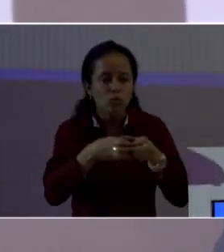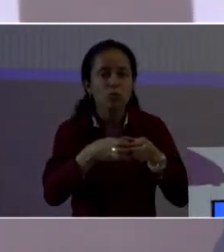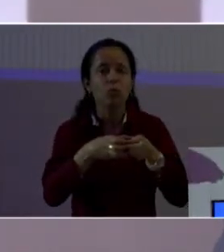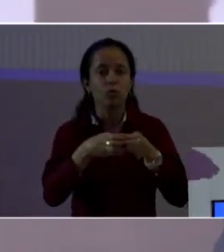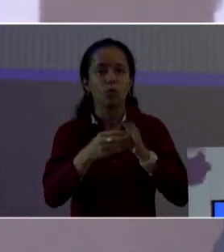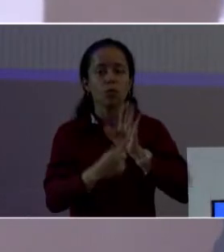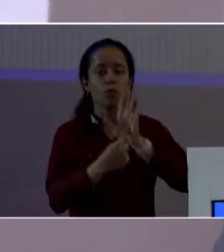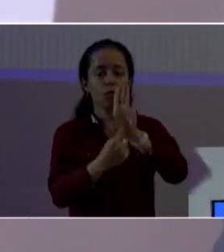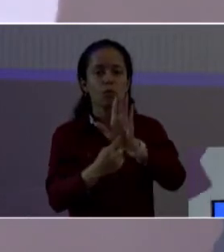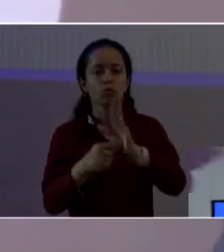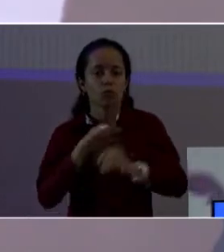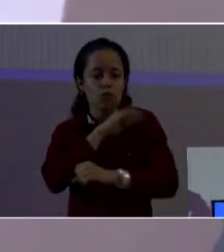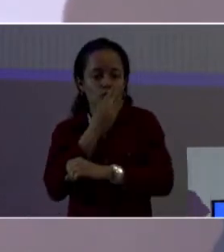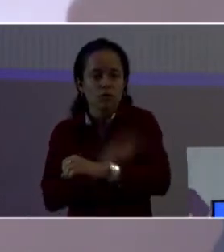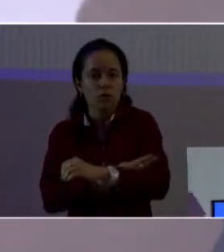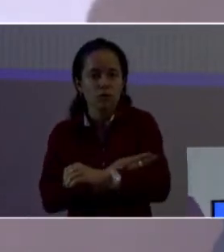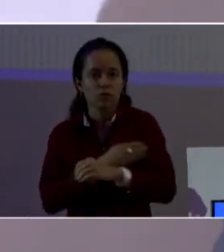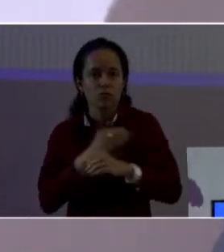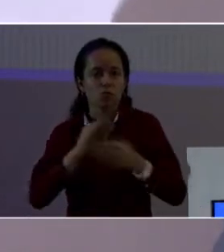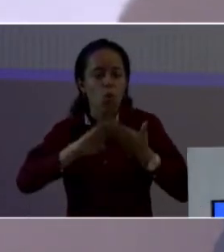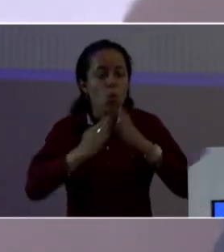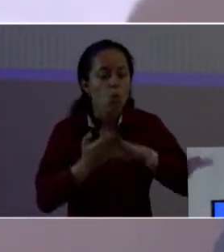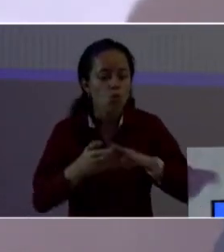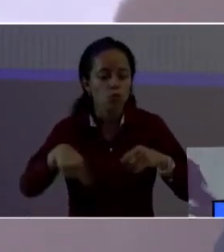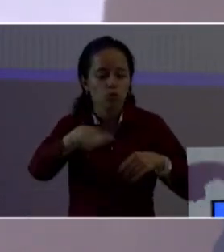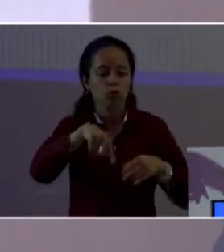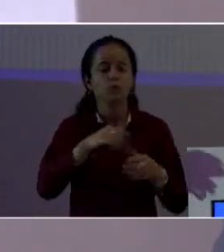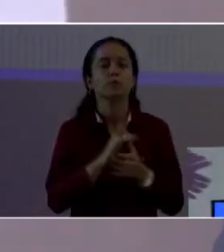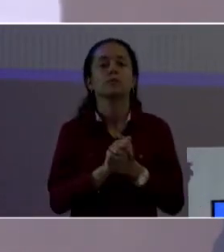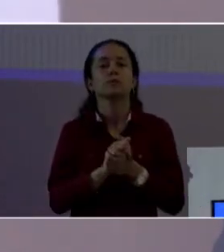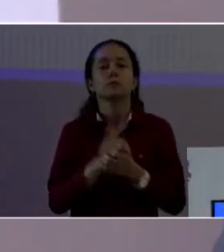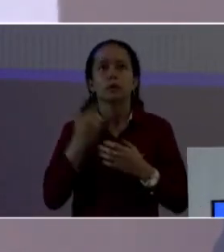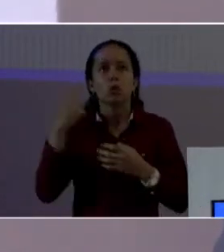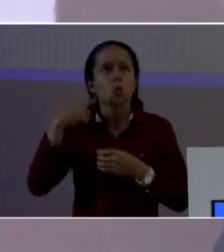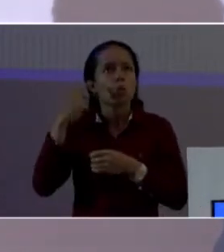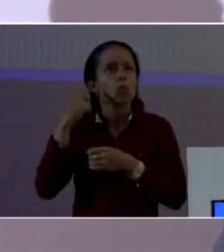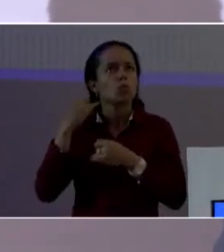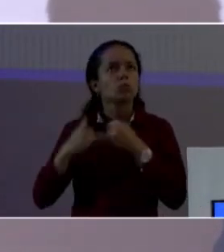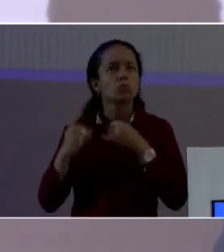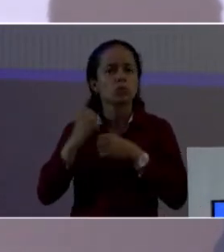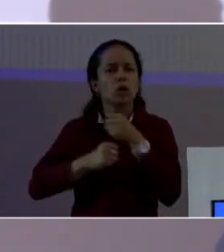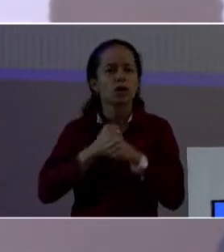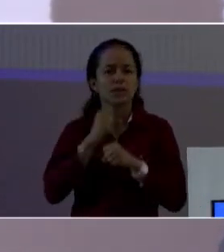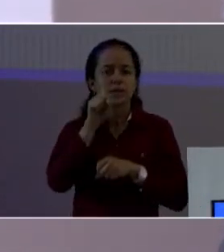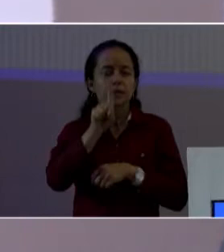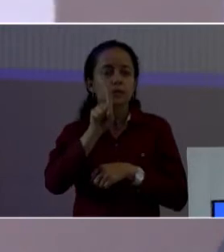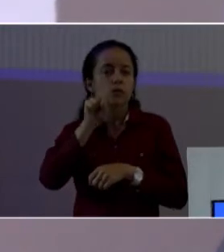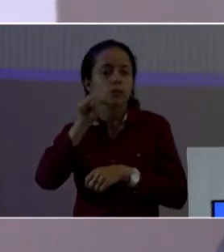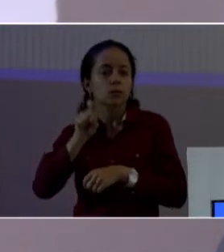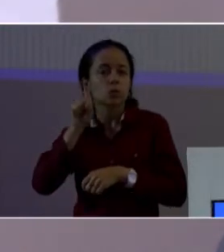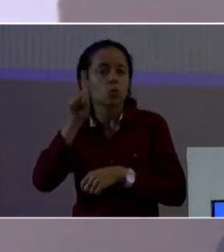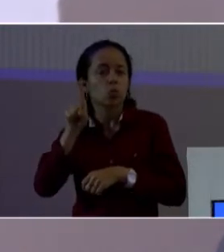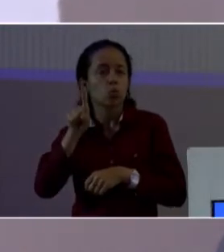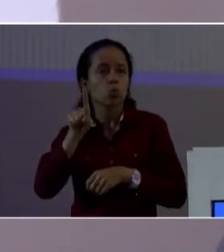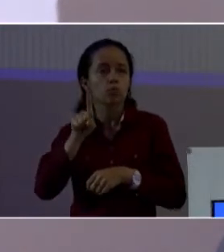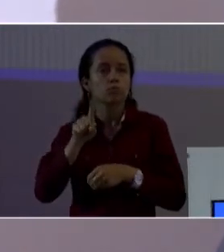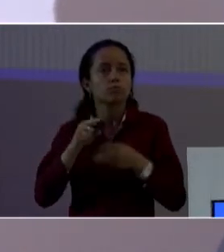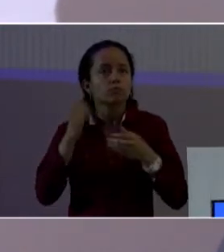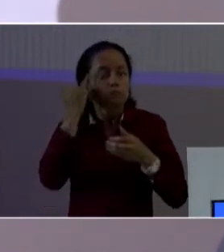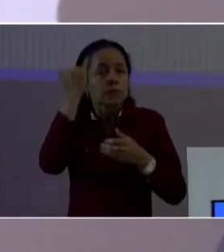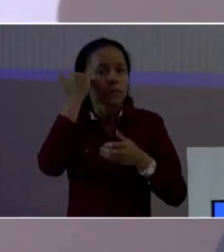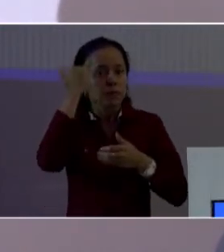de fortalecimiento comunitario. En estos últimos años se han impulsado alrededor de unas 161 iniciativas